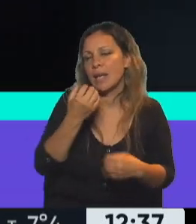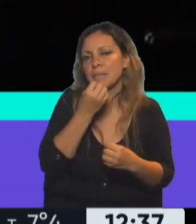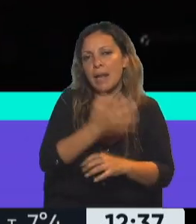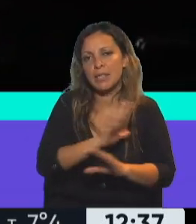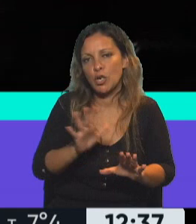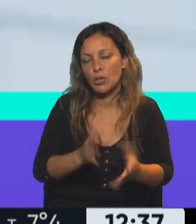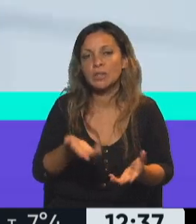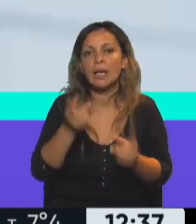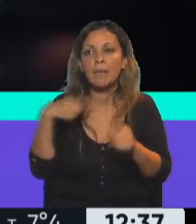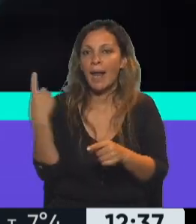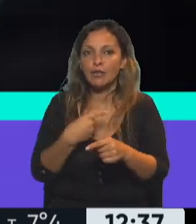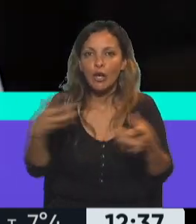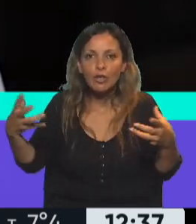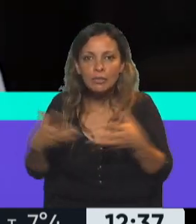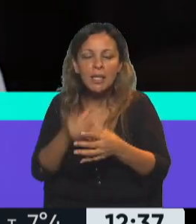fue